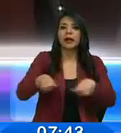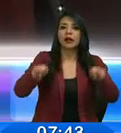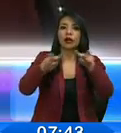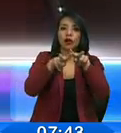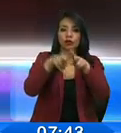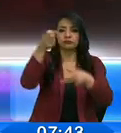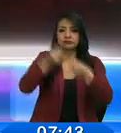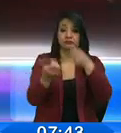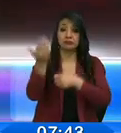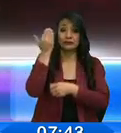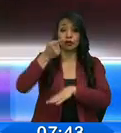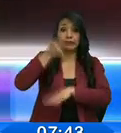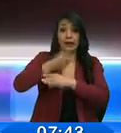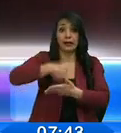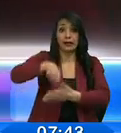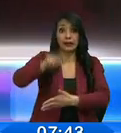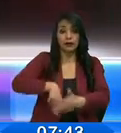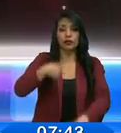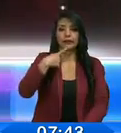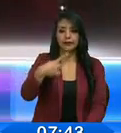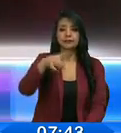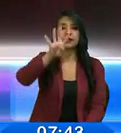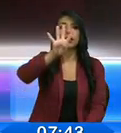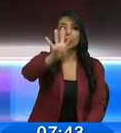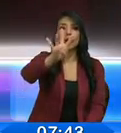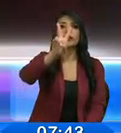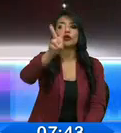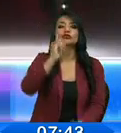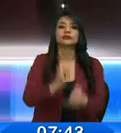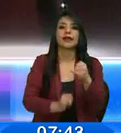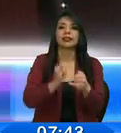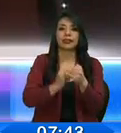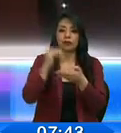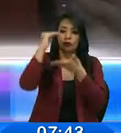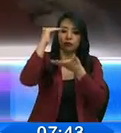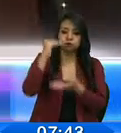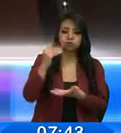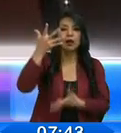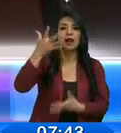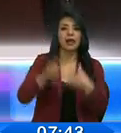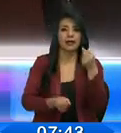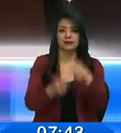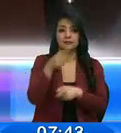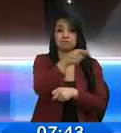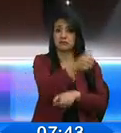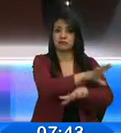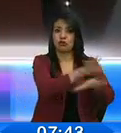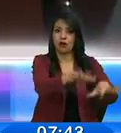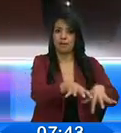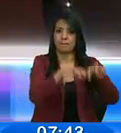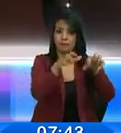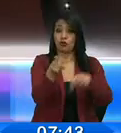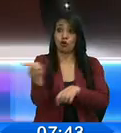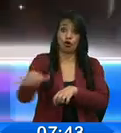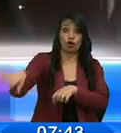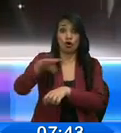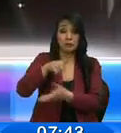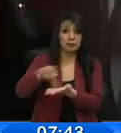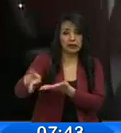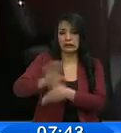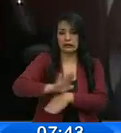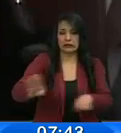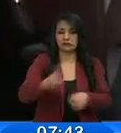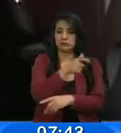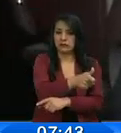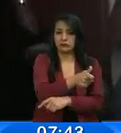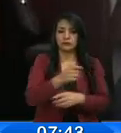los años anteriores, donde determina 42 centavos el litro de leche, directo en la finca, no ante los intermediarios. Se pretende